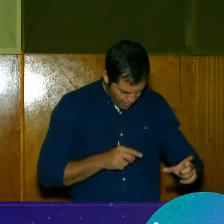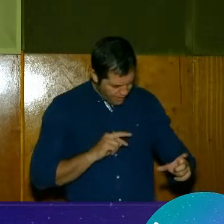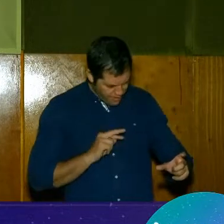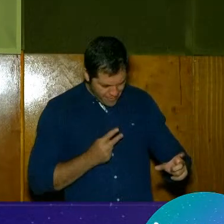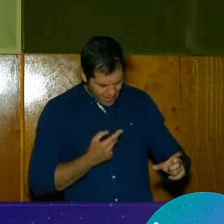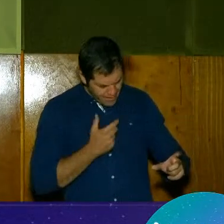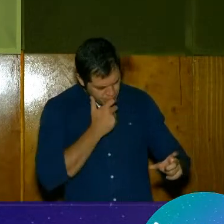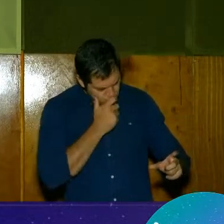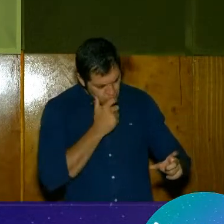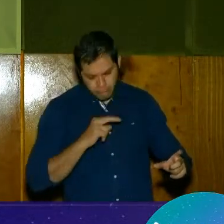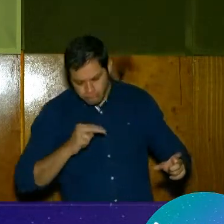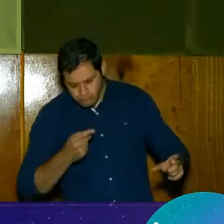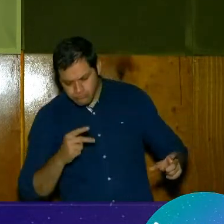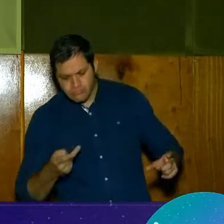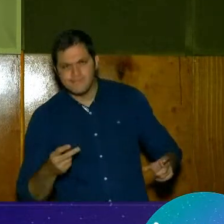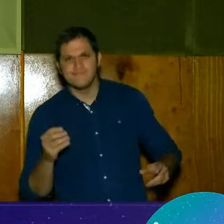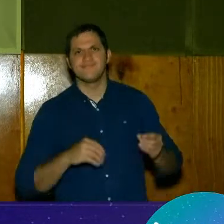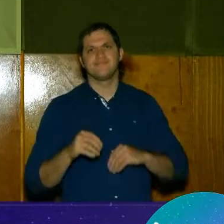cielo